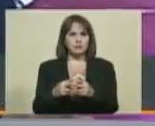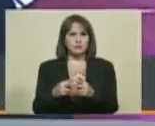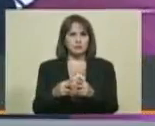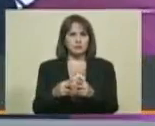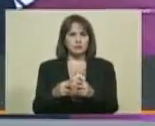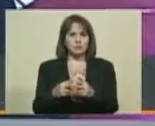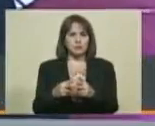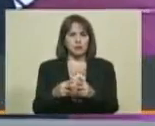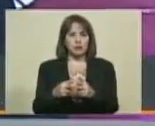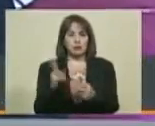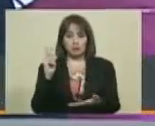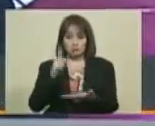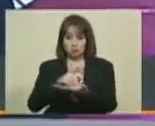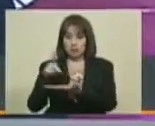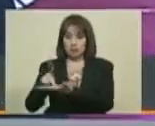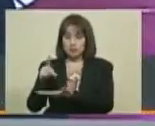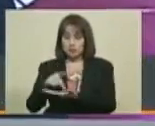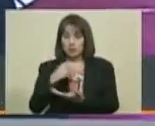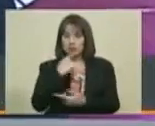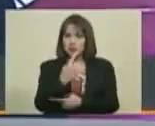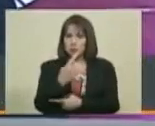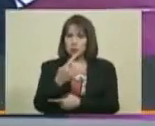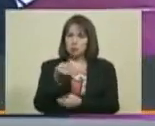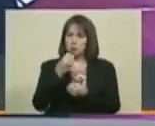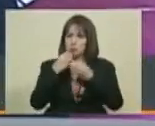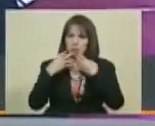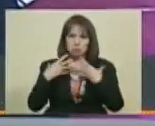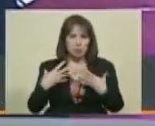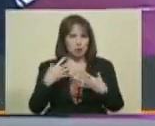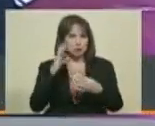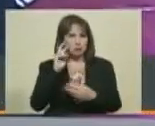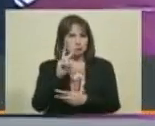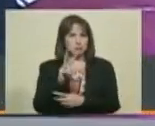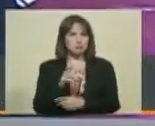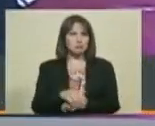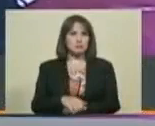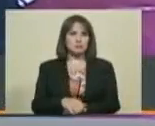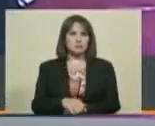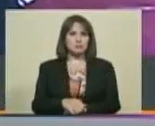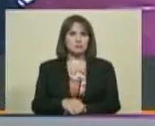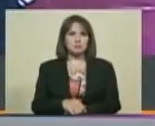dudamos los que estuvimos ahí de calificarlo como un taller que